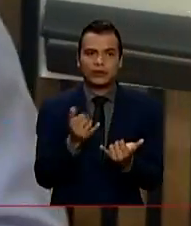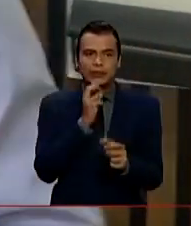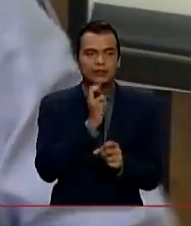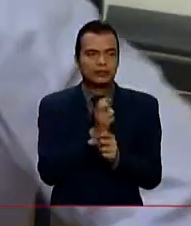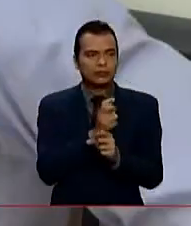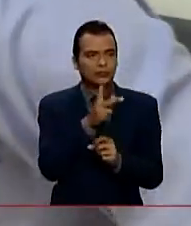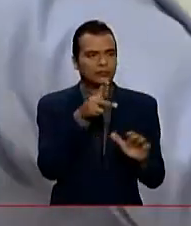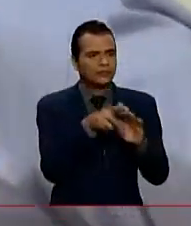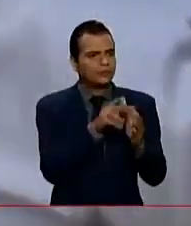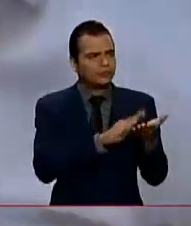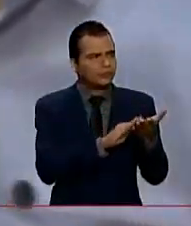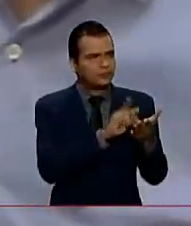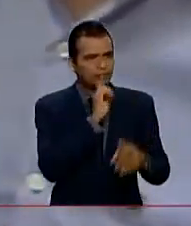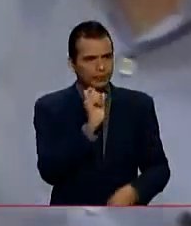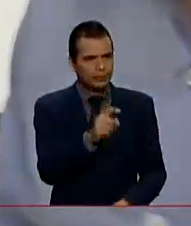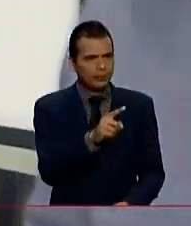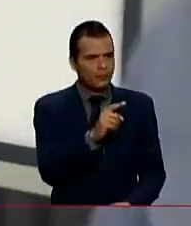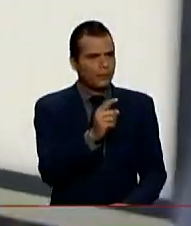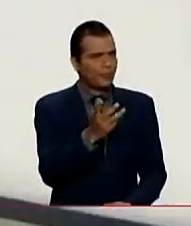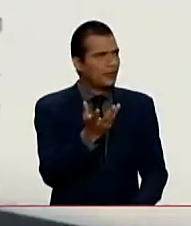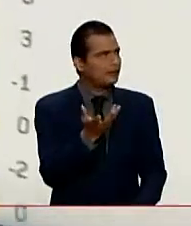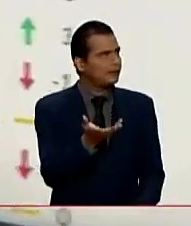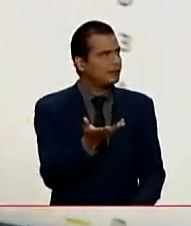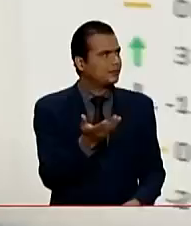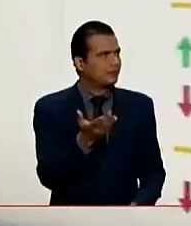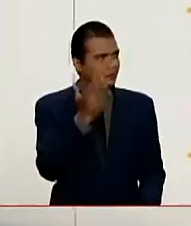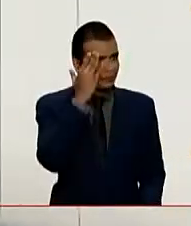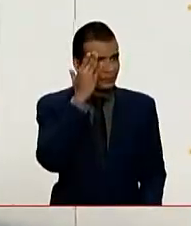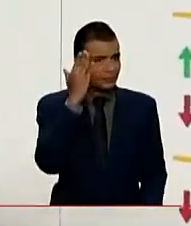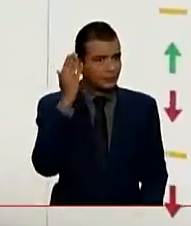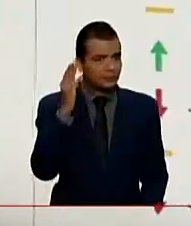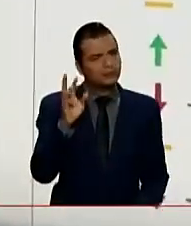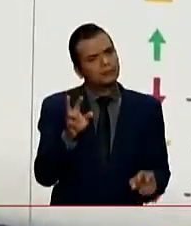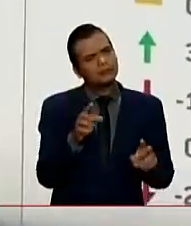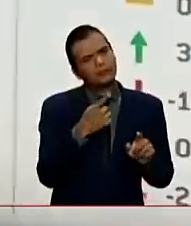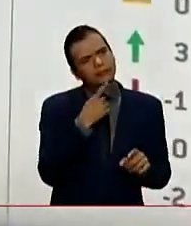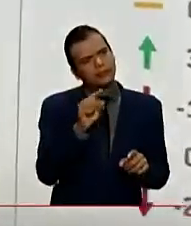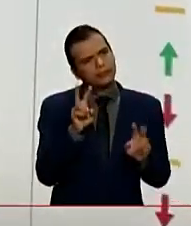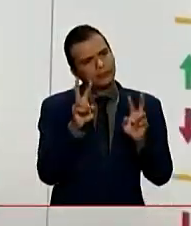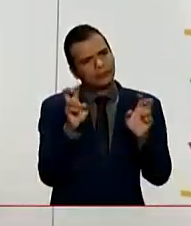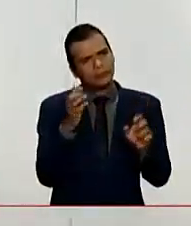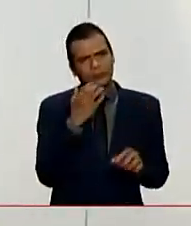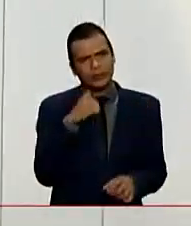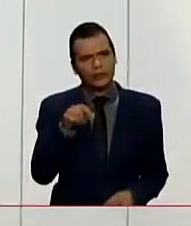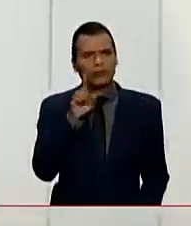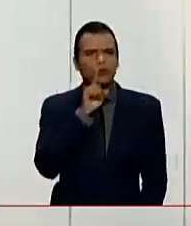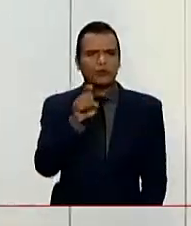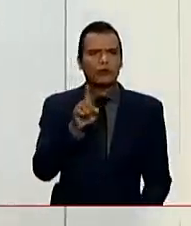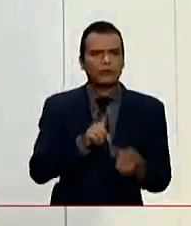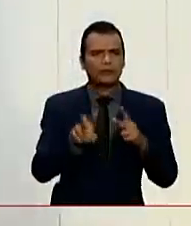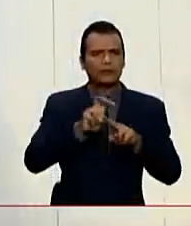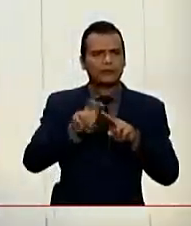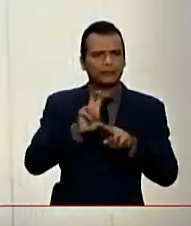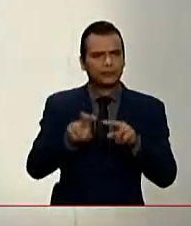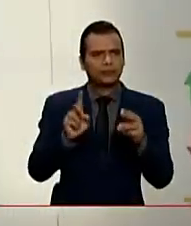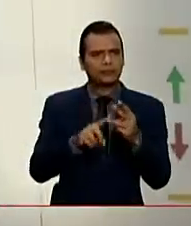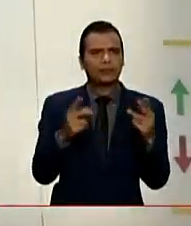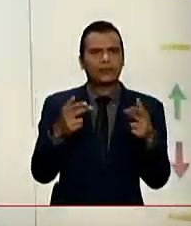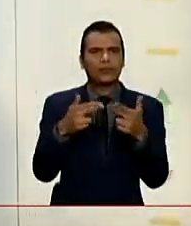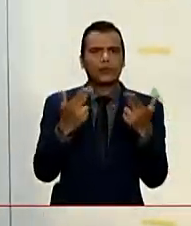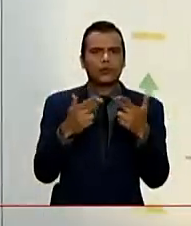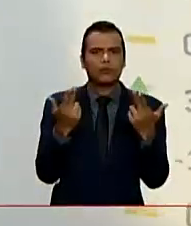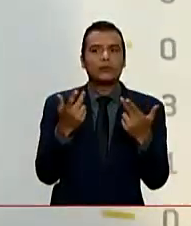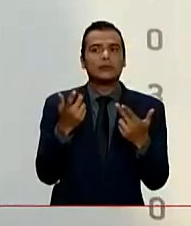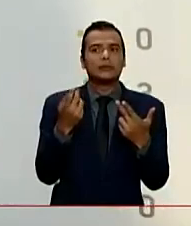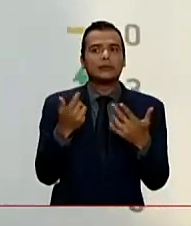perdón que le interrumpa, antes de ir a la siguiente pregunta, quiero preguntarle porque hay una cosa muy curiosa, y es que ciudades como Bucaramanga, Manizales y Tunja están muy cerca